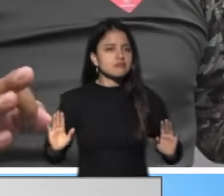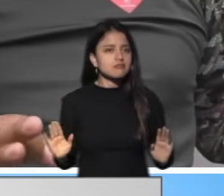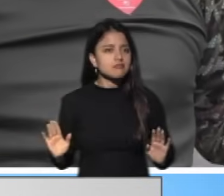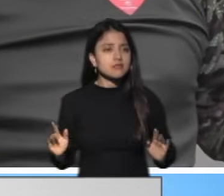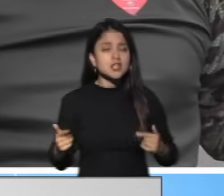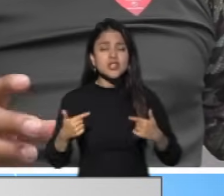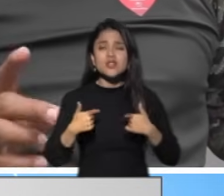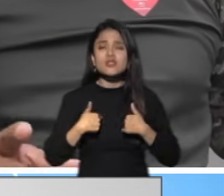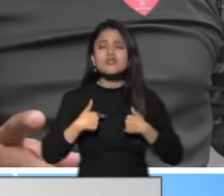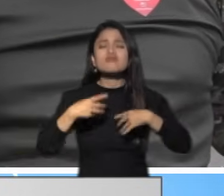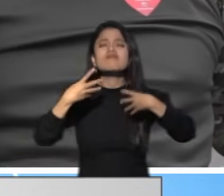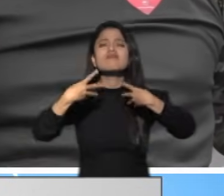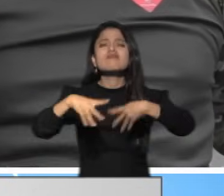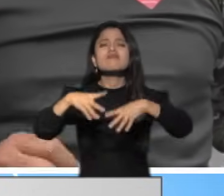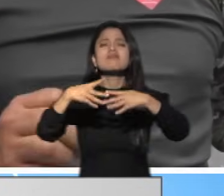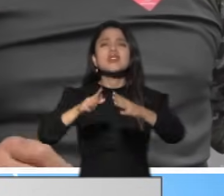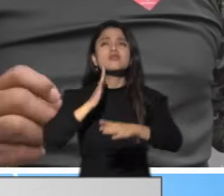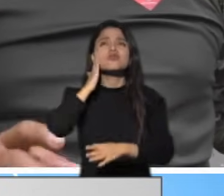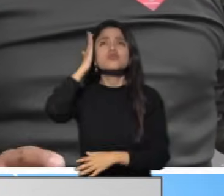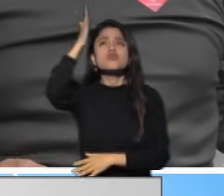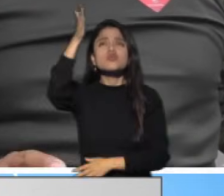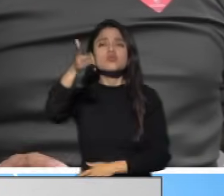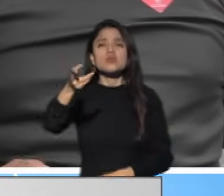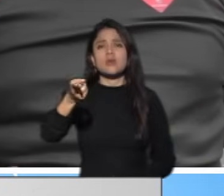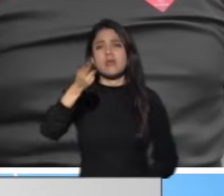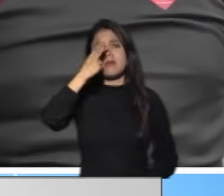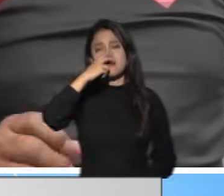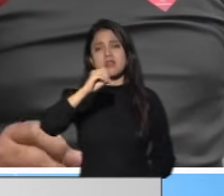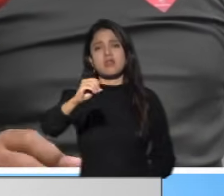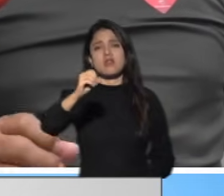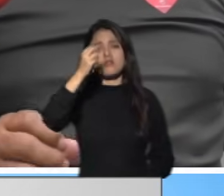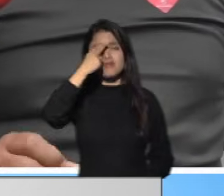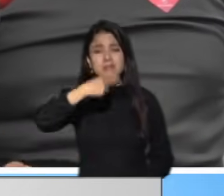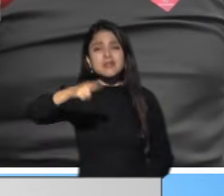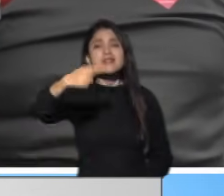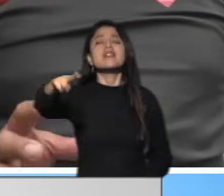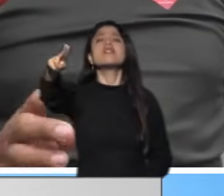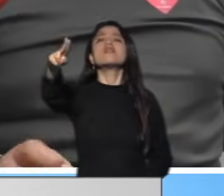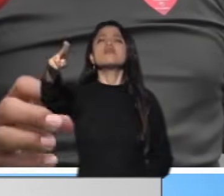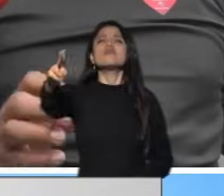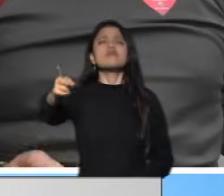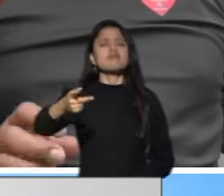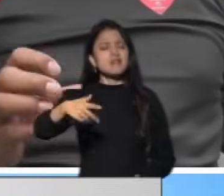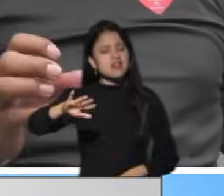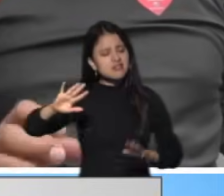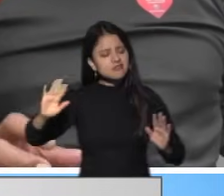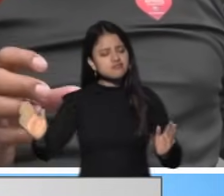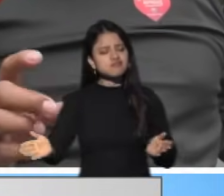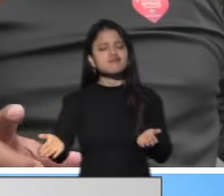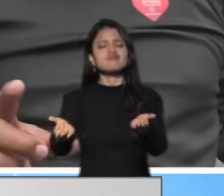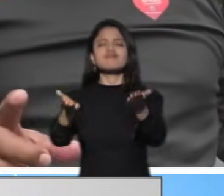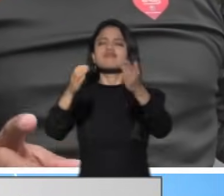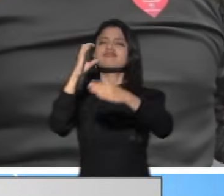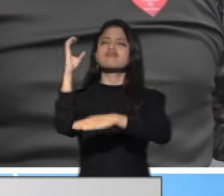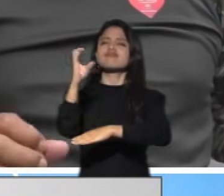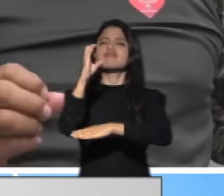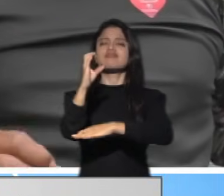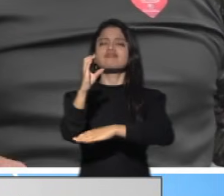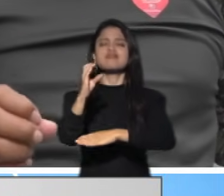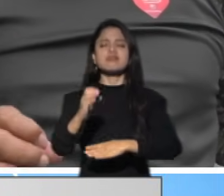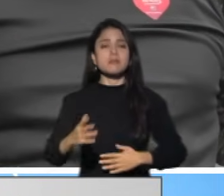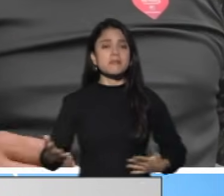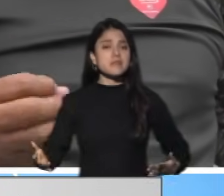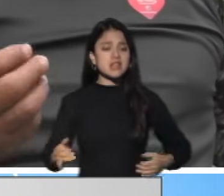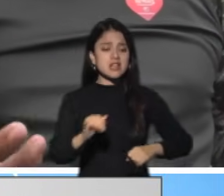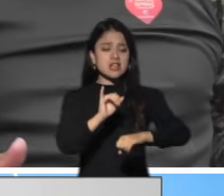futuro de nuestros hijos, de nuestros nietos, de las nuevas generaciones, y porque Colombia tenga institucionalidad, porque